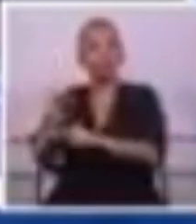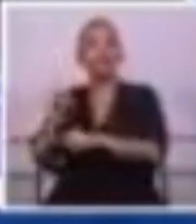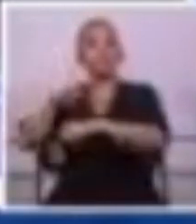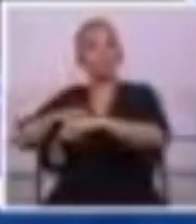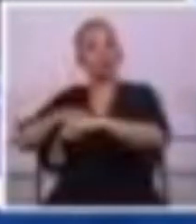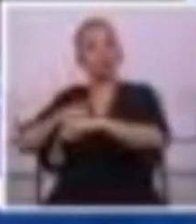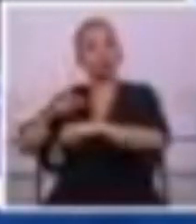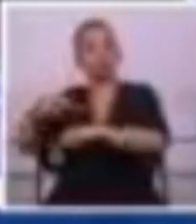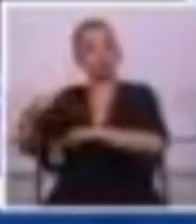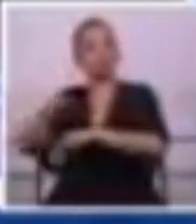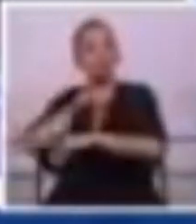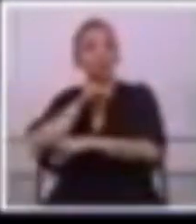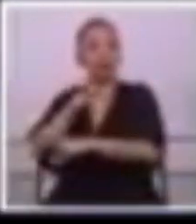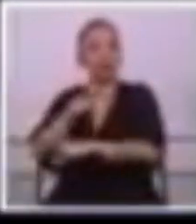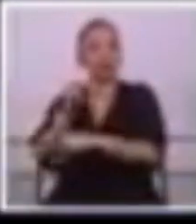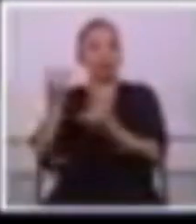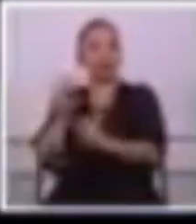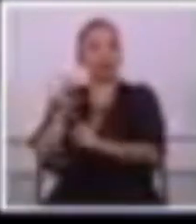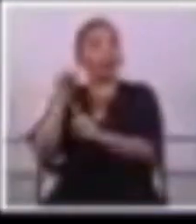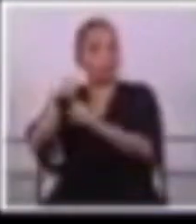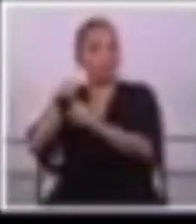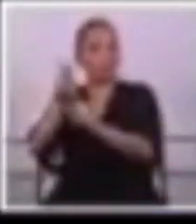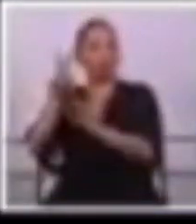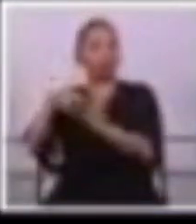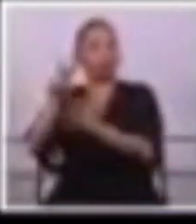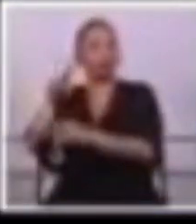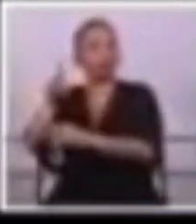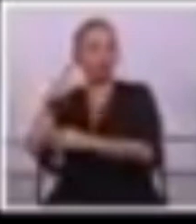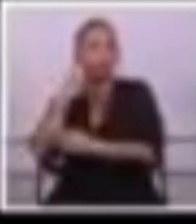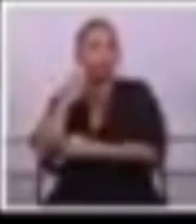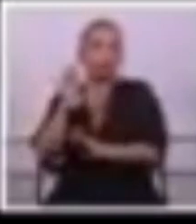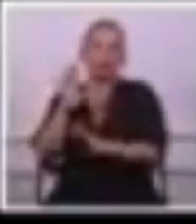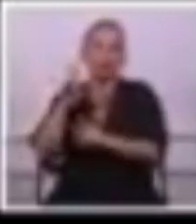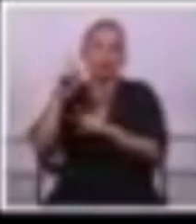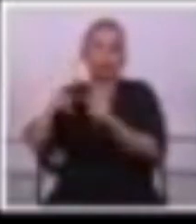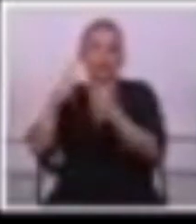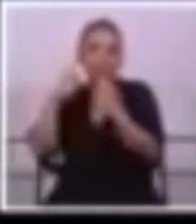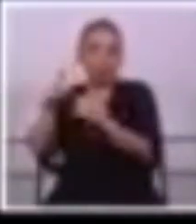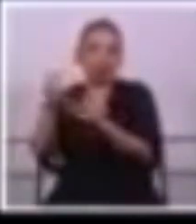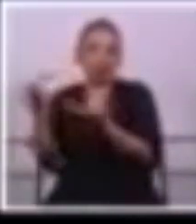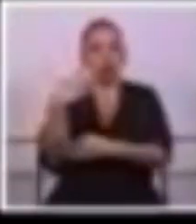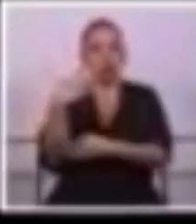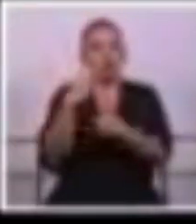plazo realista ahora que la meta del 2021 parece inalcanzable?